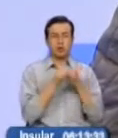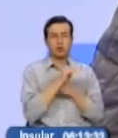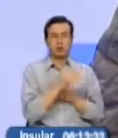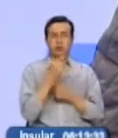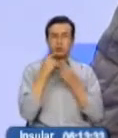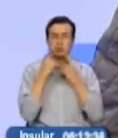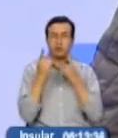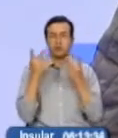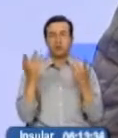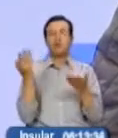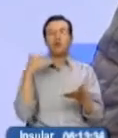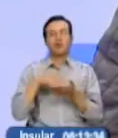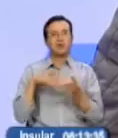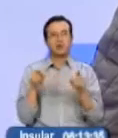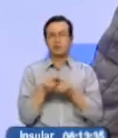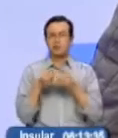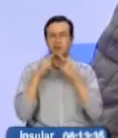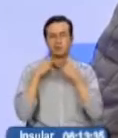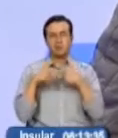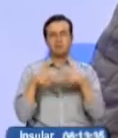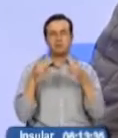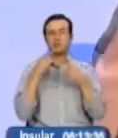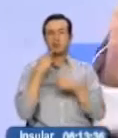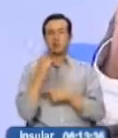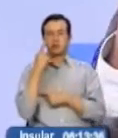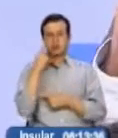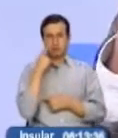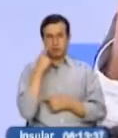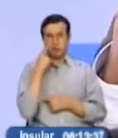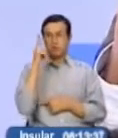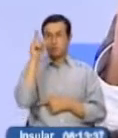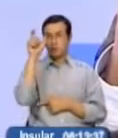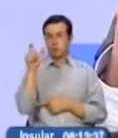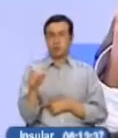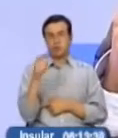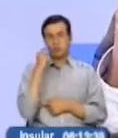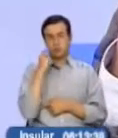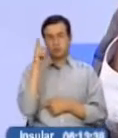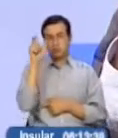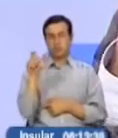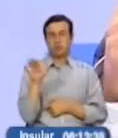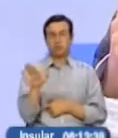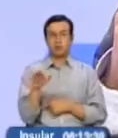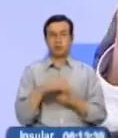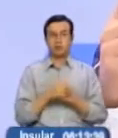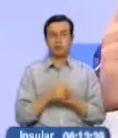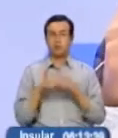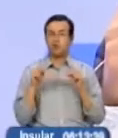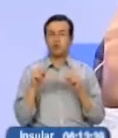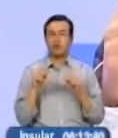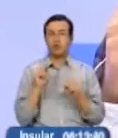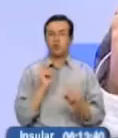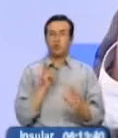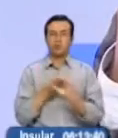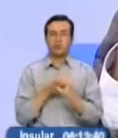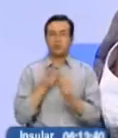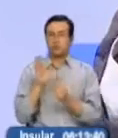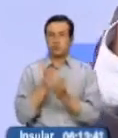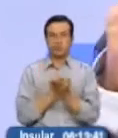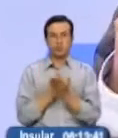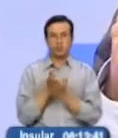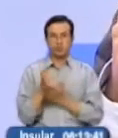ahora no es fortuito que vuelva a surgir, que si es que demuestran que una persona no tomó